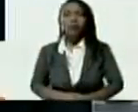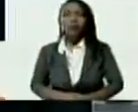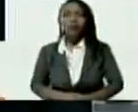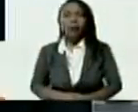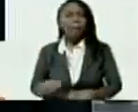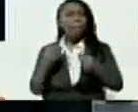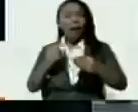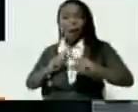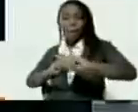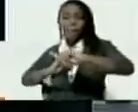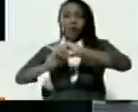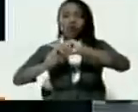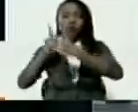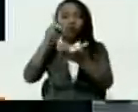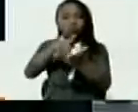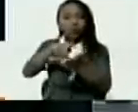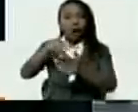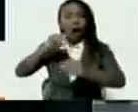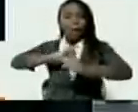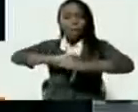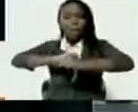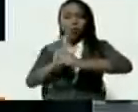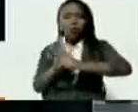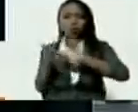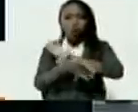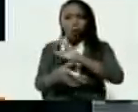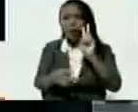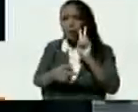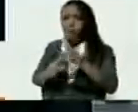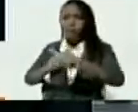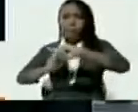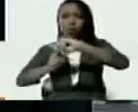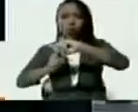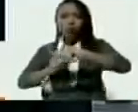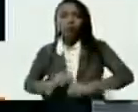para detectar la llegada del virus.